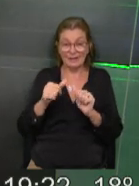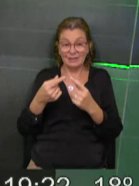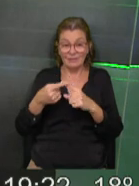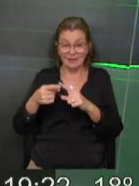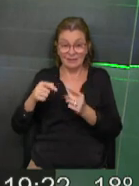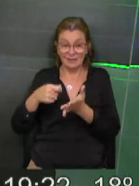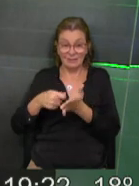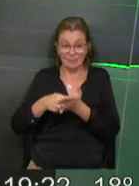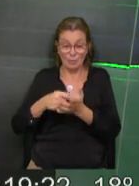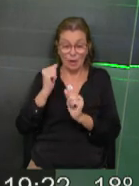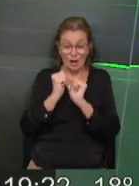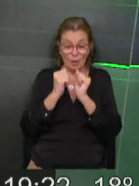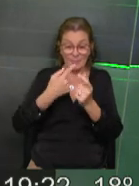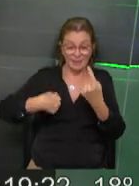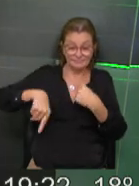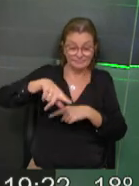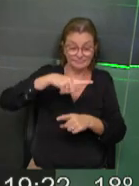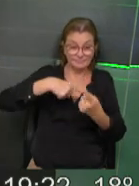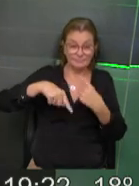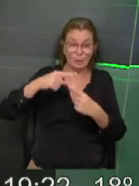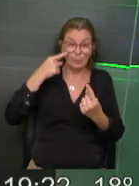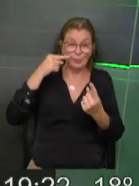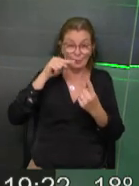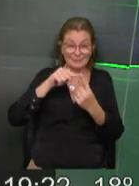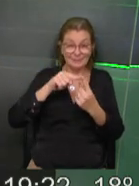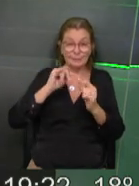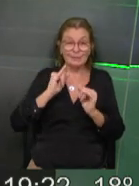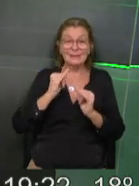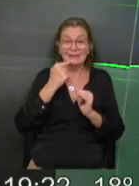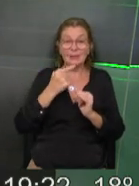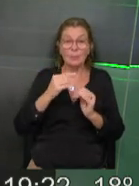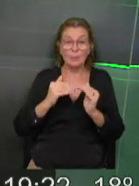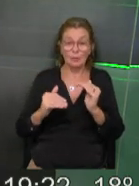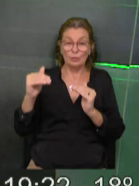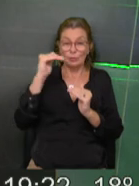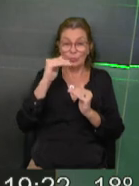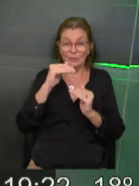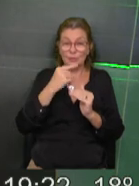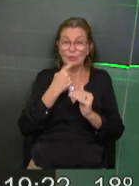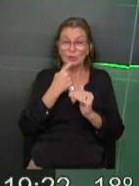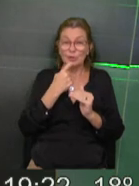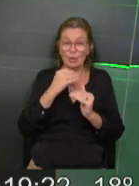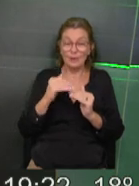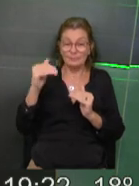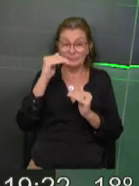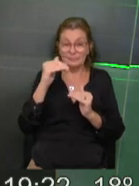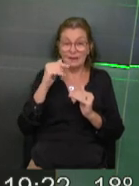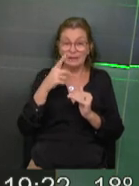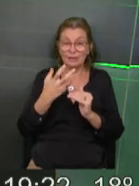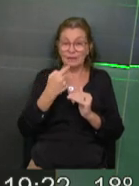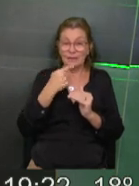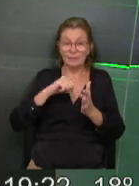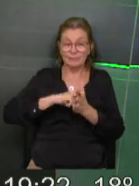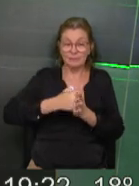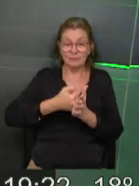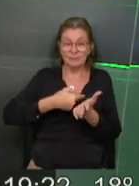dinero que circula en la economía a efectos de cumplir con sus objetivos. Bien. ¿Sí? Cuando la tasa sube, viste toda esta zona roja, es sí. Justamente cuando el Banco Central